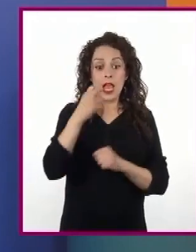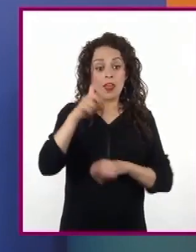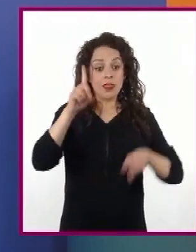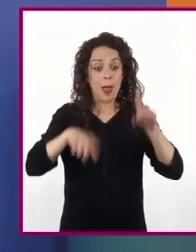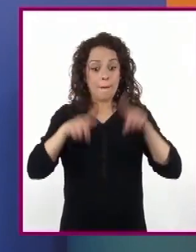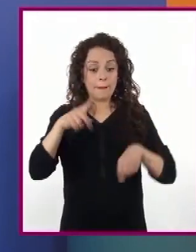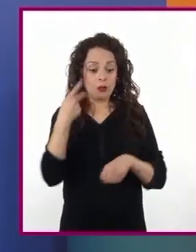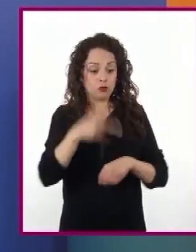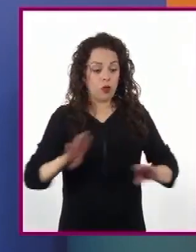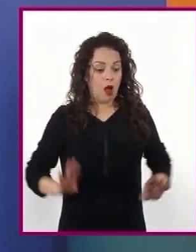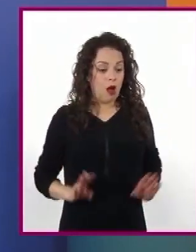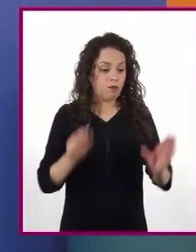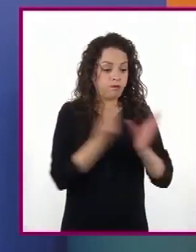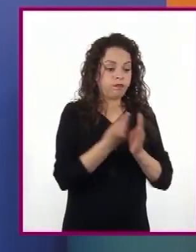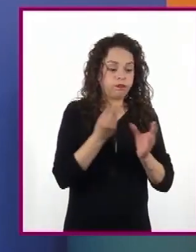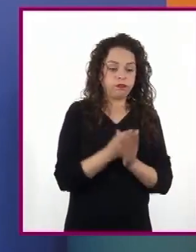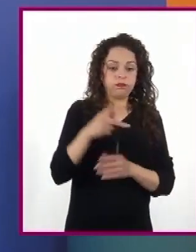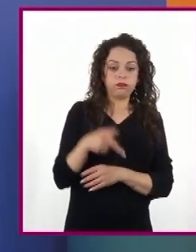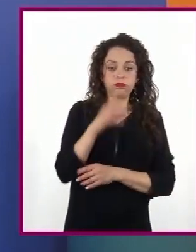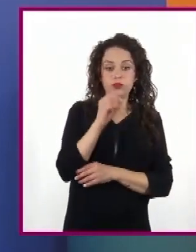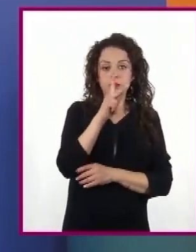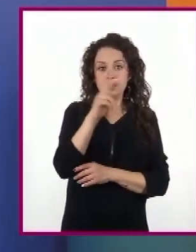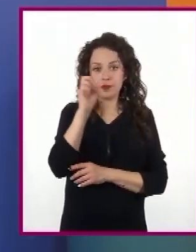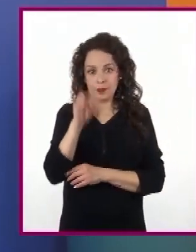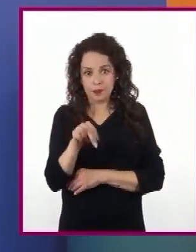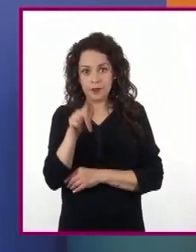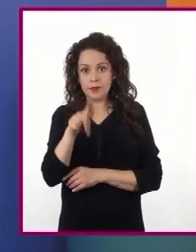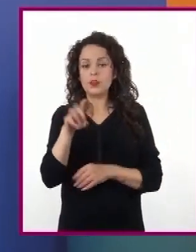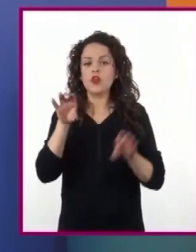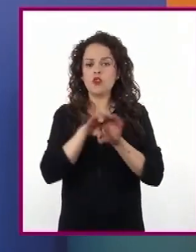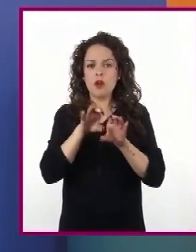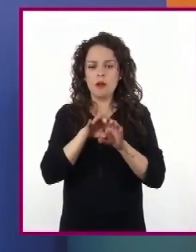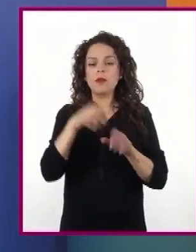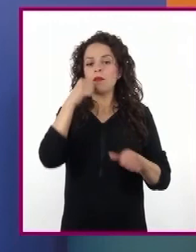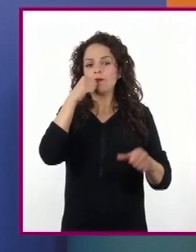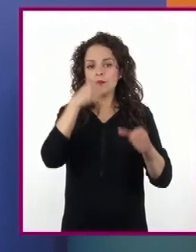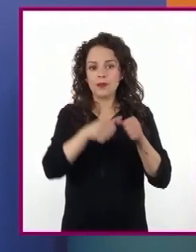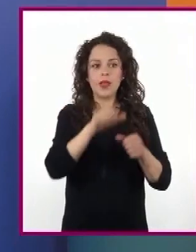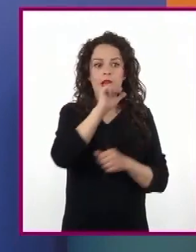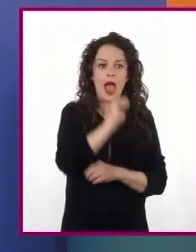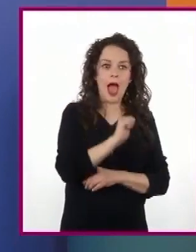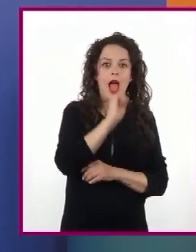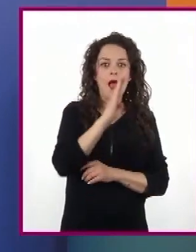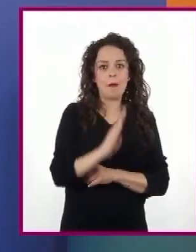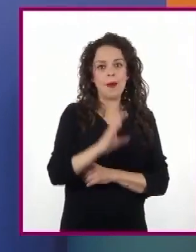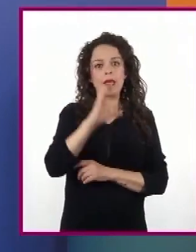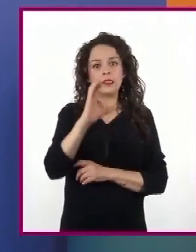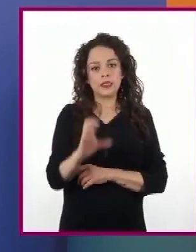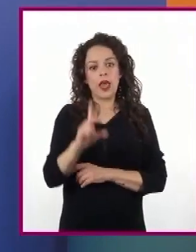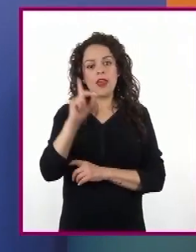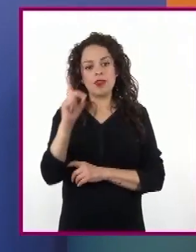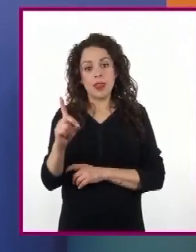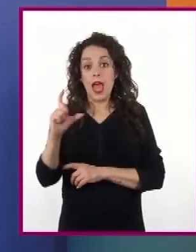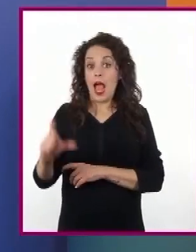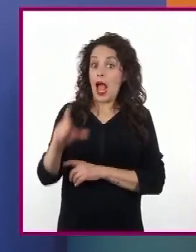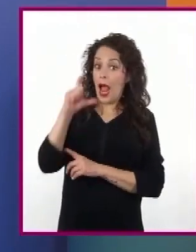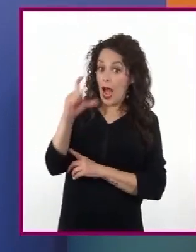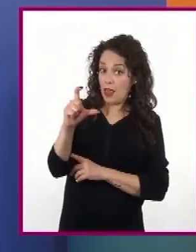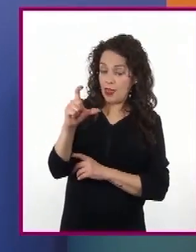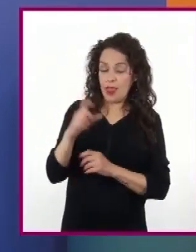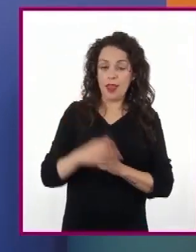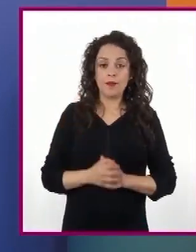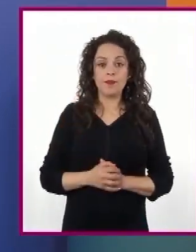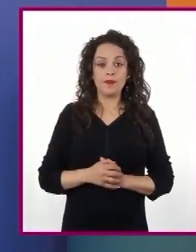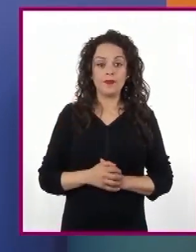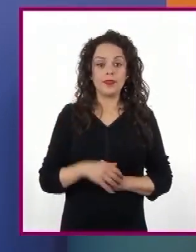Köppen, identificados con letras mayúsculas: A, B, C, D y E.